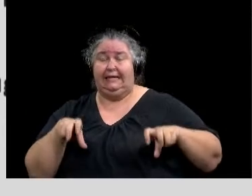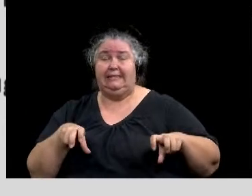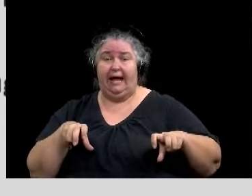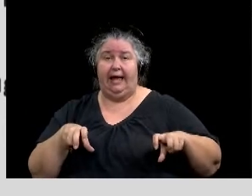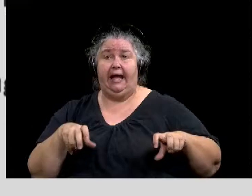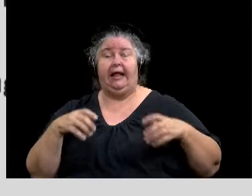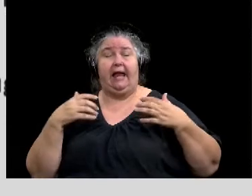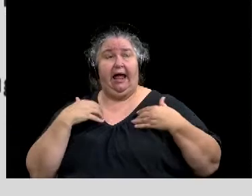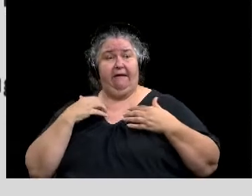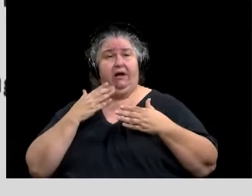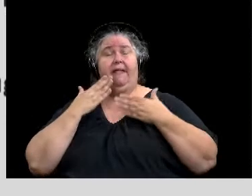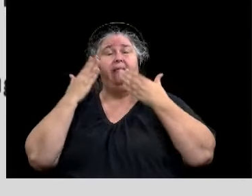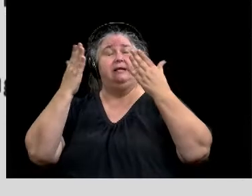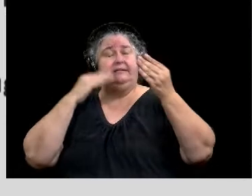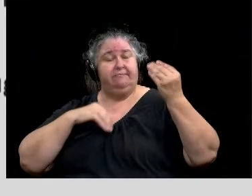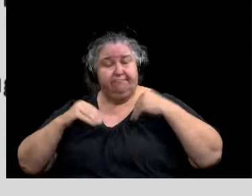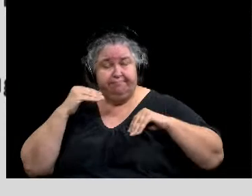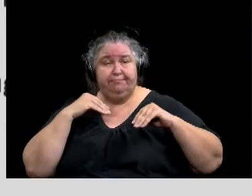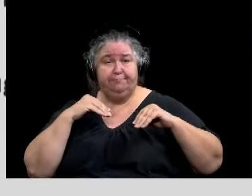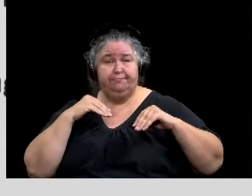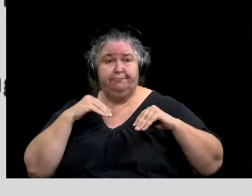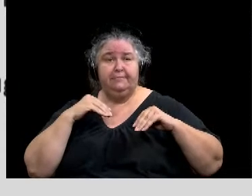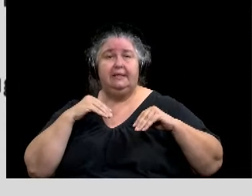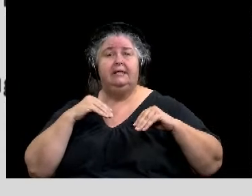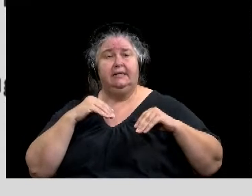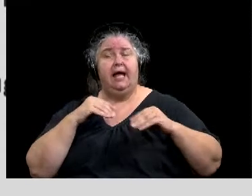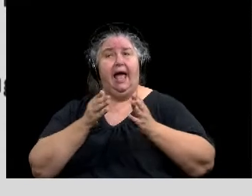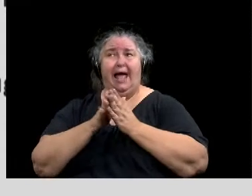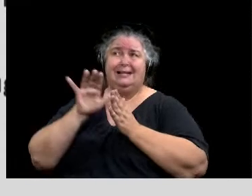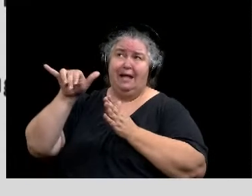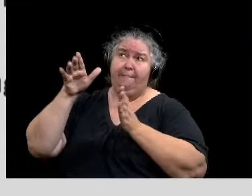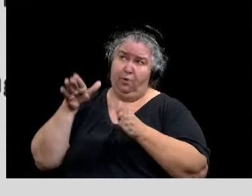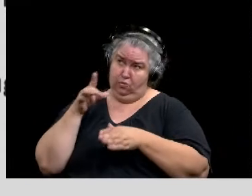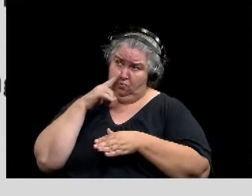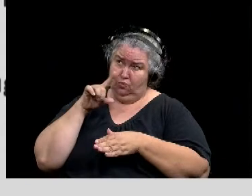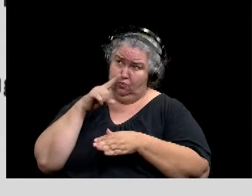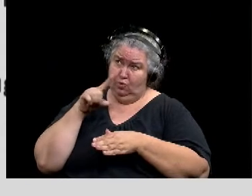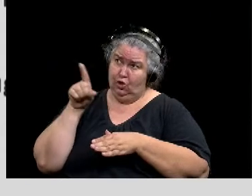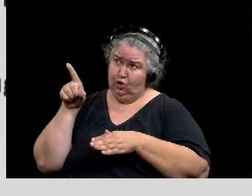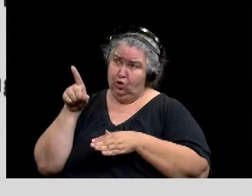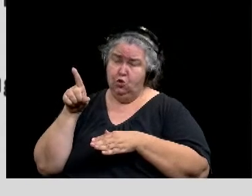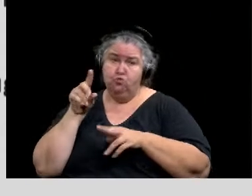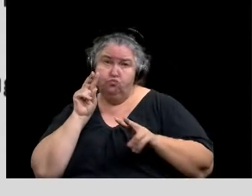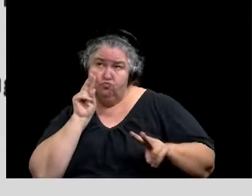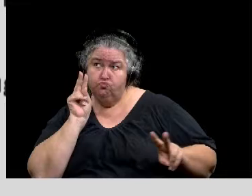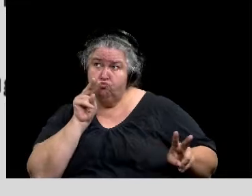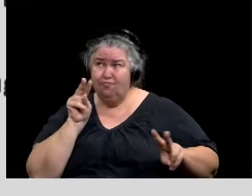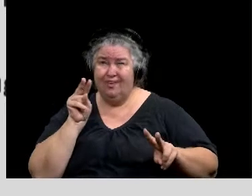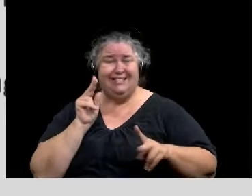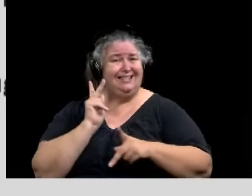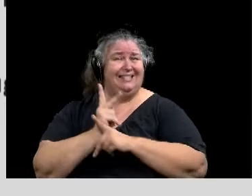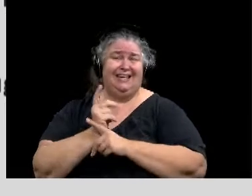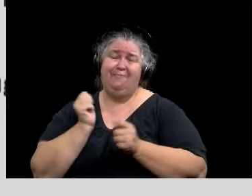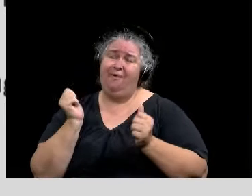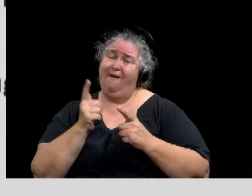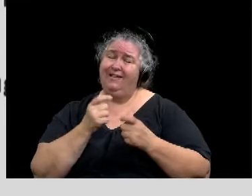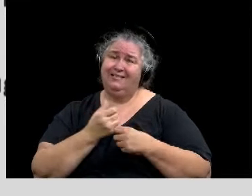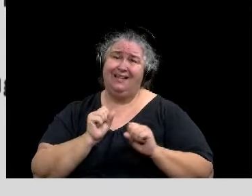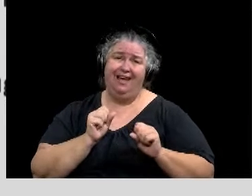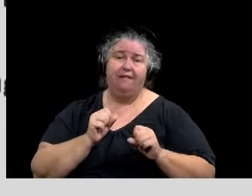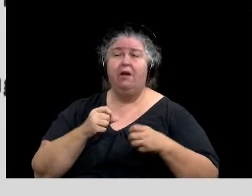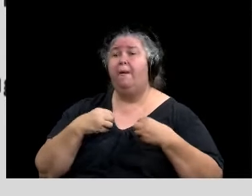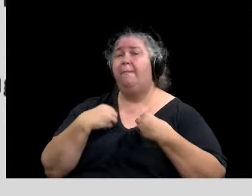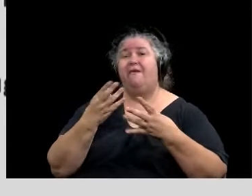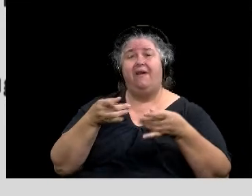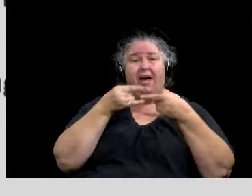es respecto de nosotros para que tengan su mantenga y que tenga esa persona se aúnan un